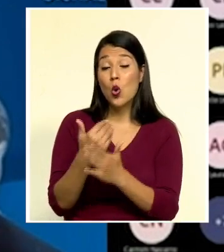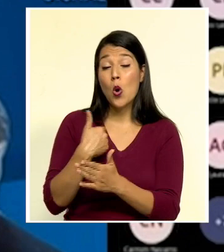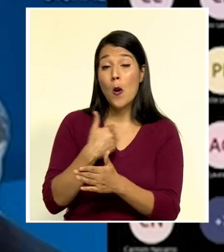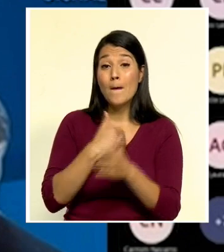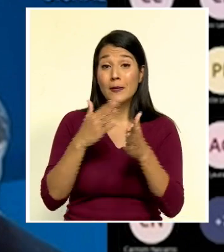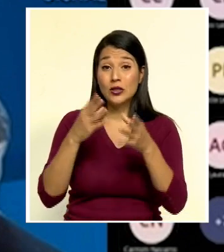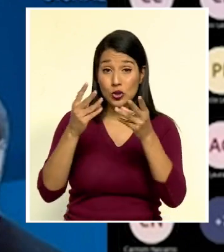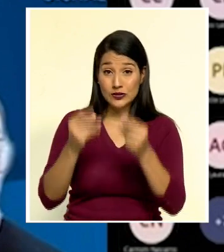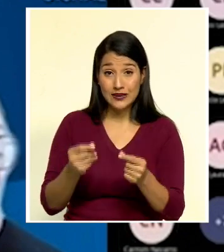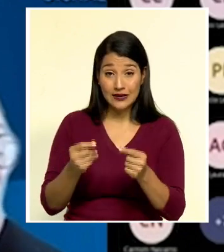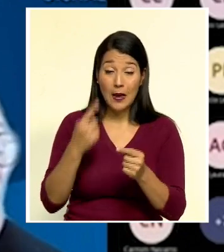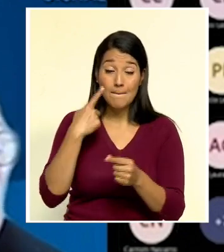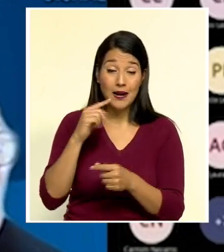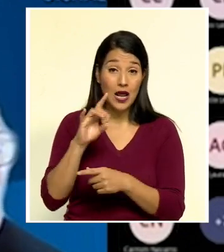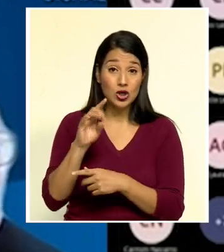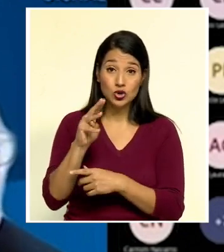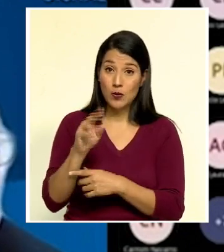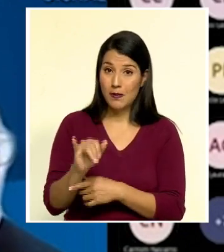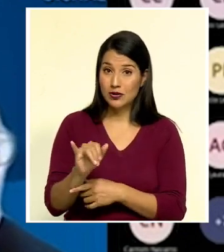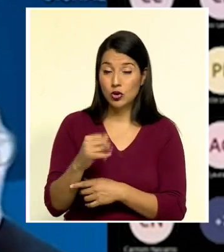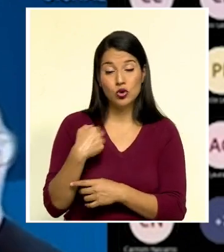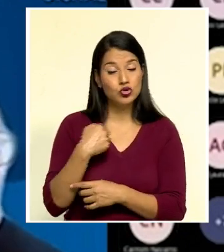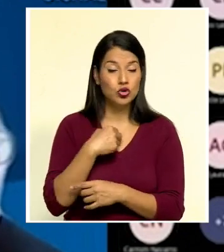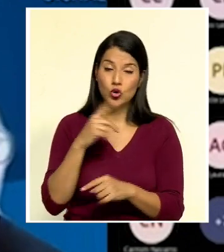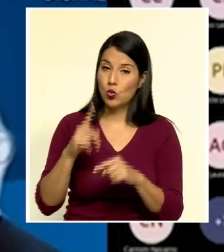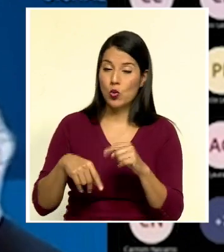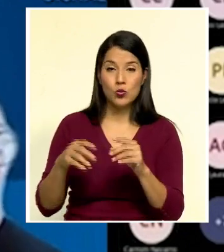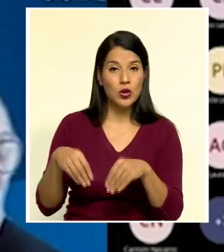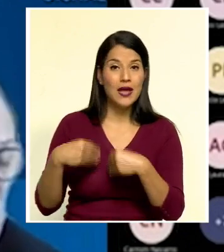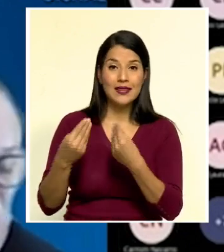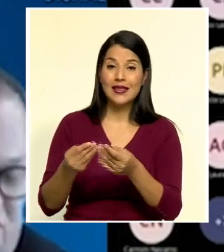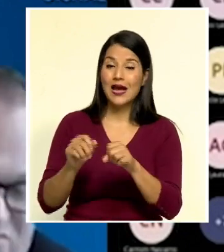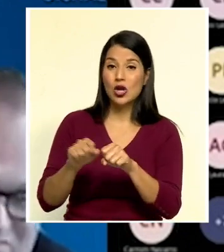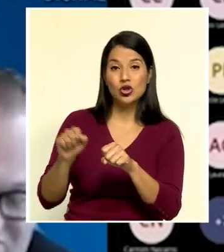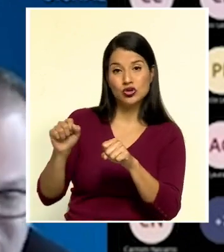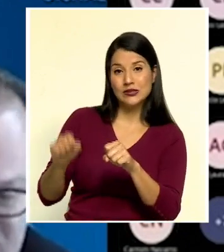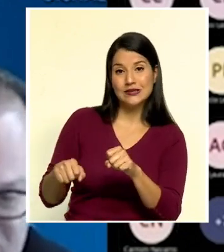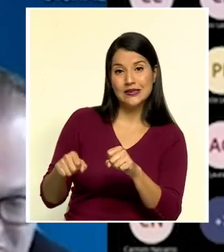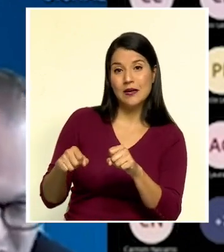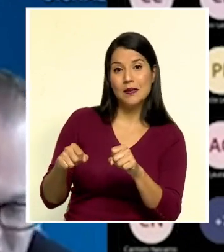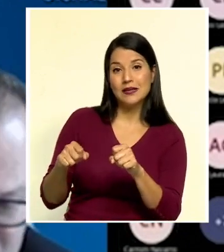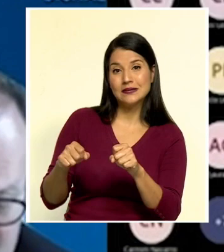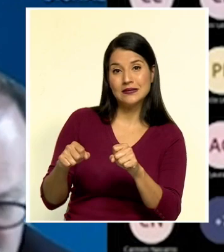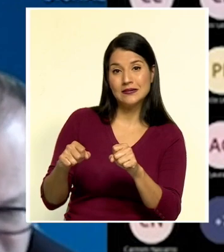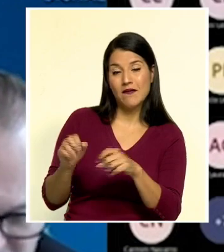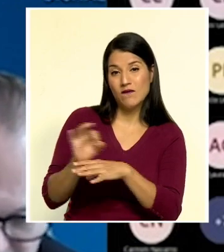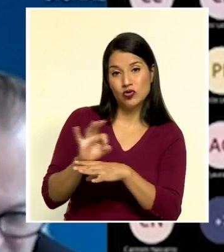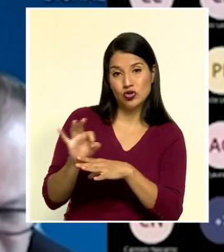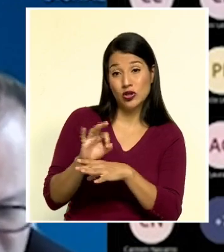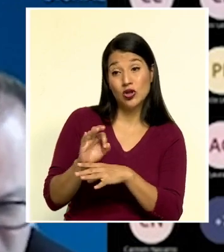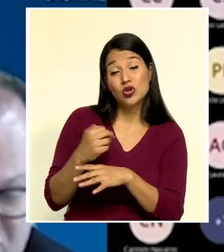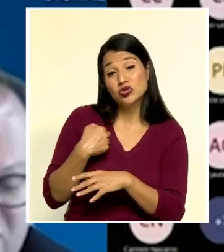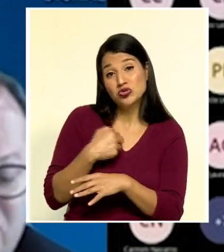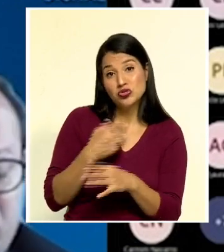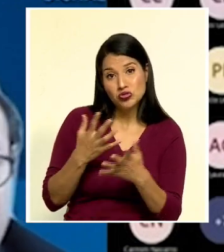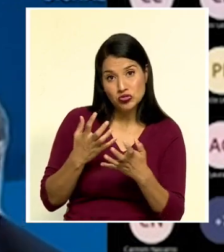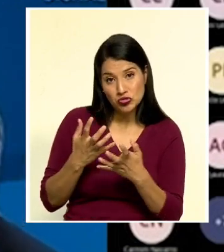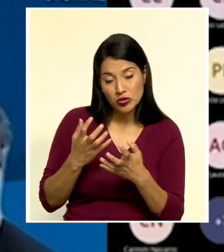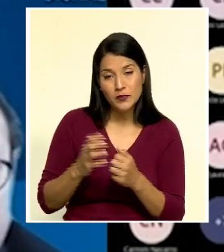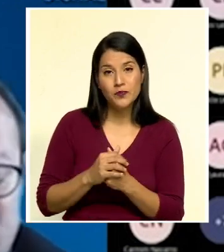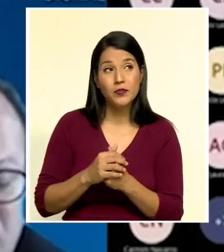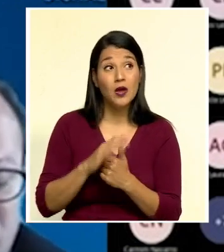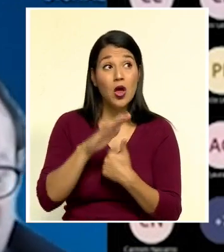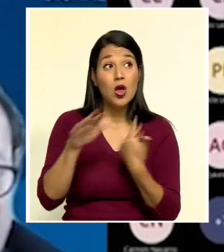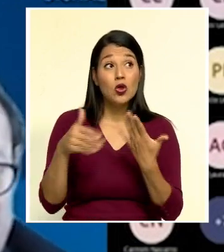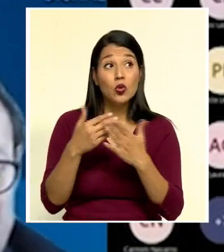sentido de que para el 8 de mayo no le podemos entregar los sistemas debidamente levantados como habría sido nuestra intención. Toda